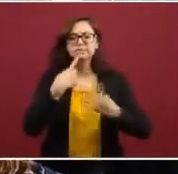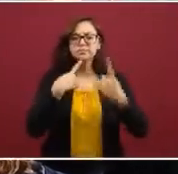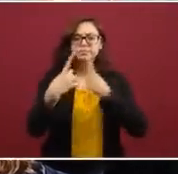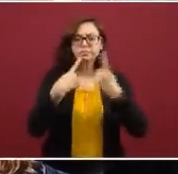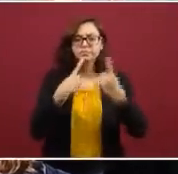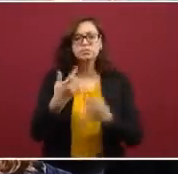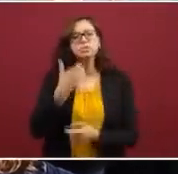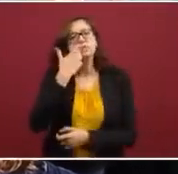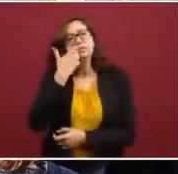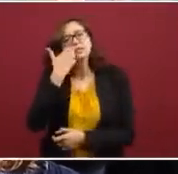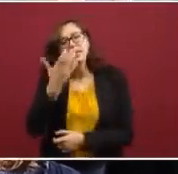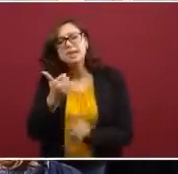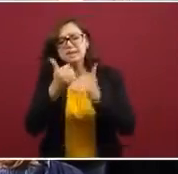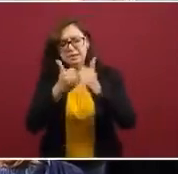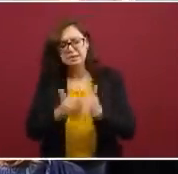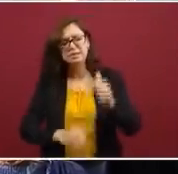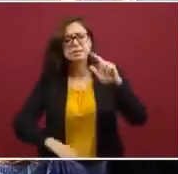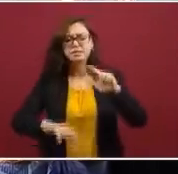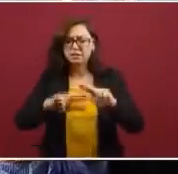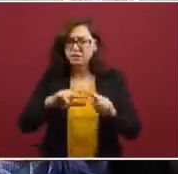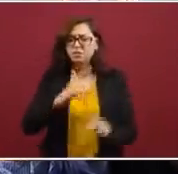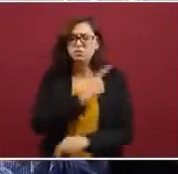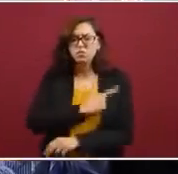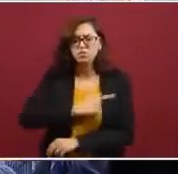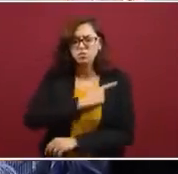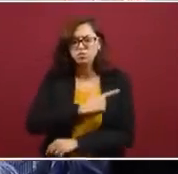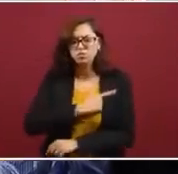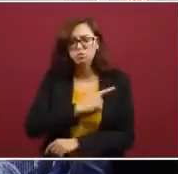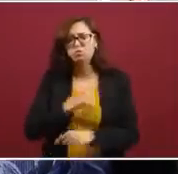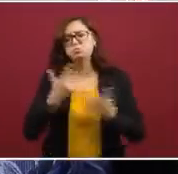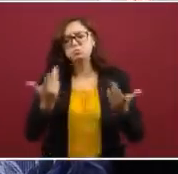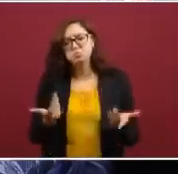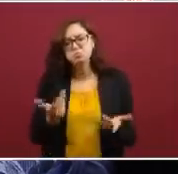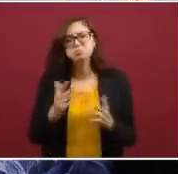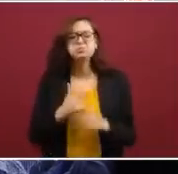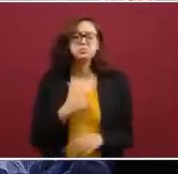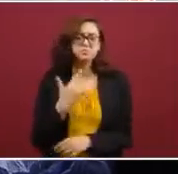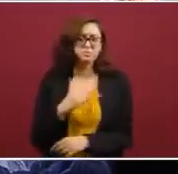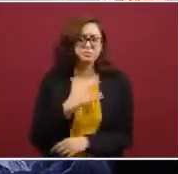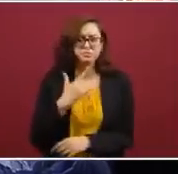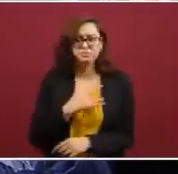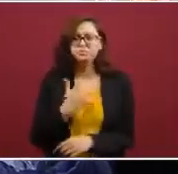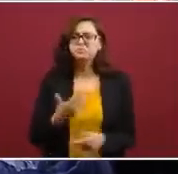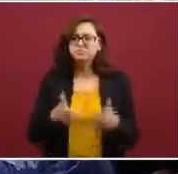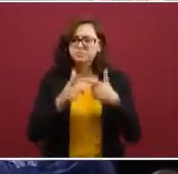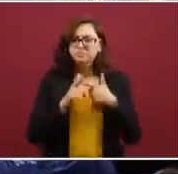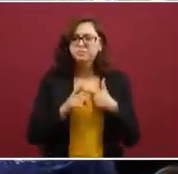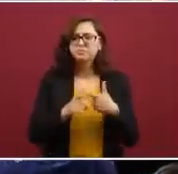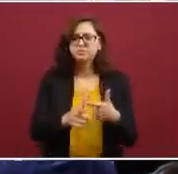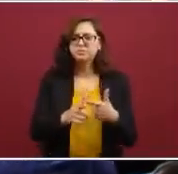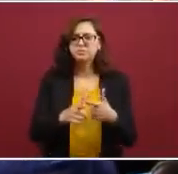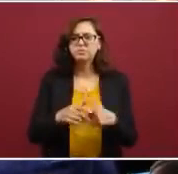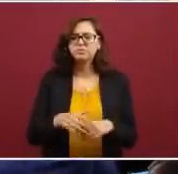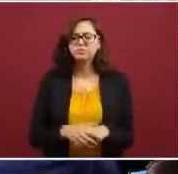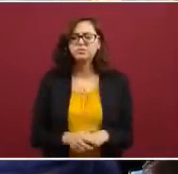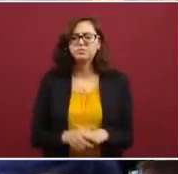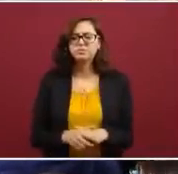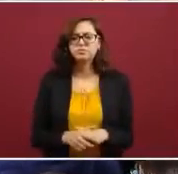Pueden quedarse si lo desean. Vamos a seguir adelante.